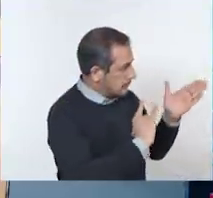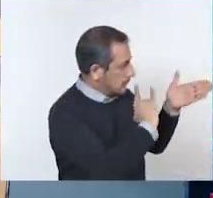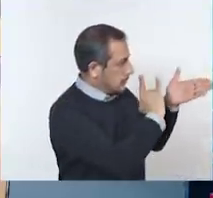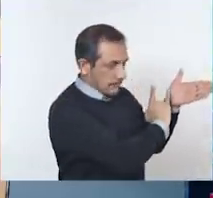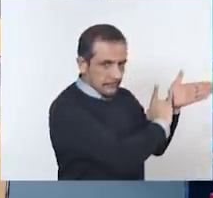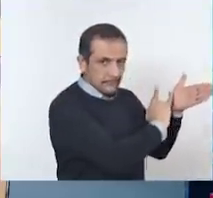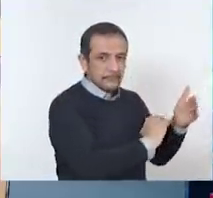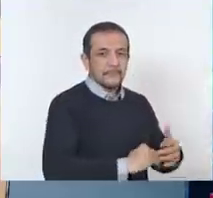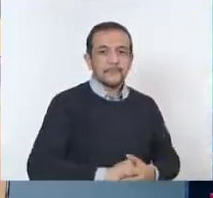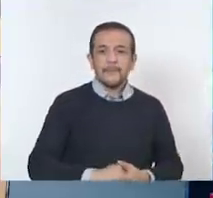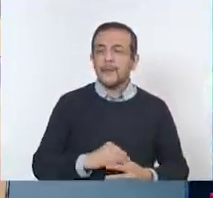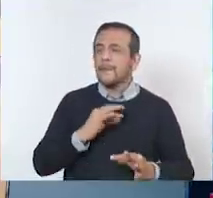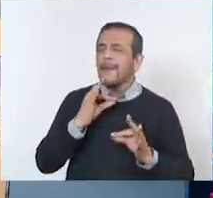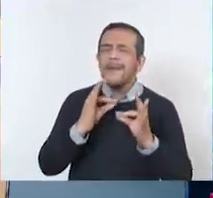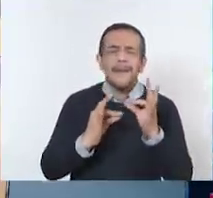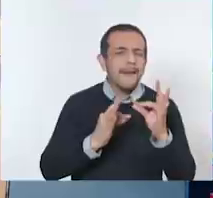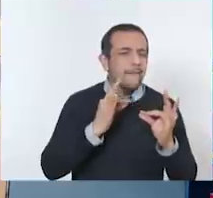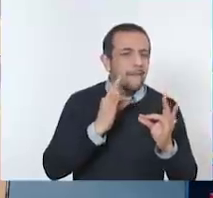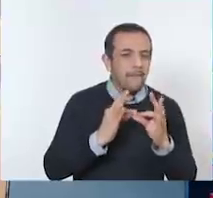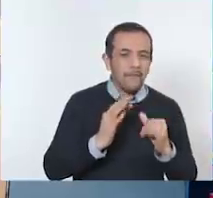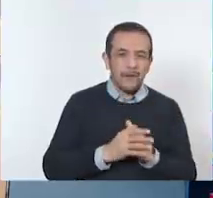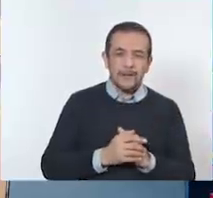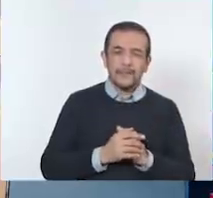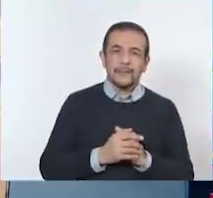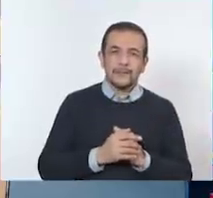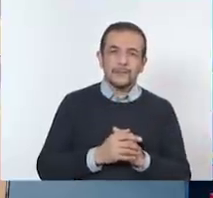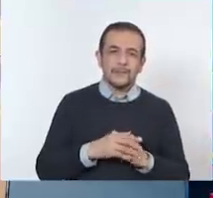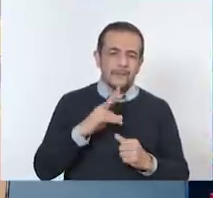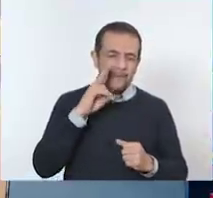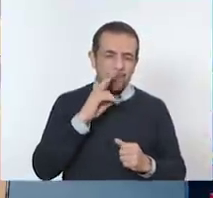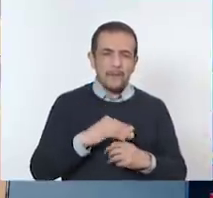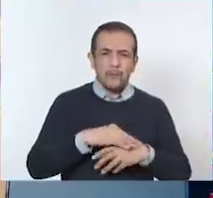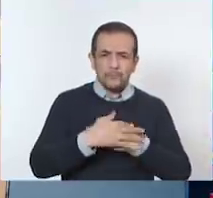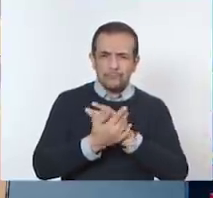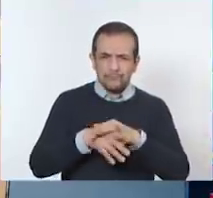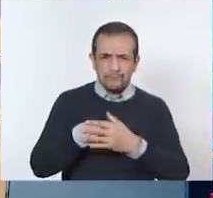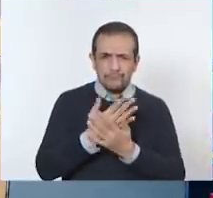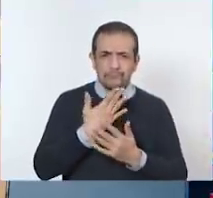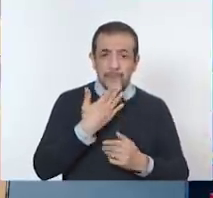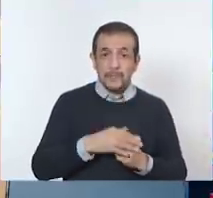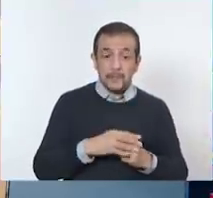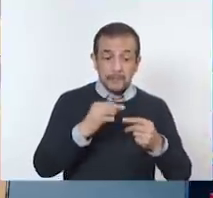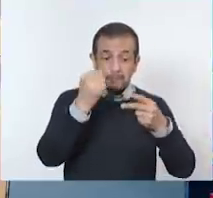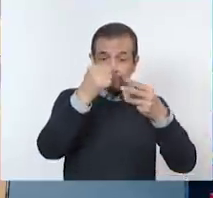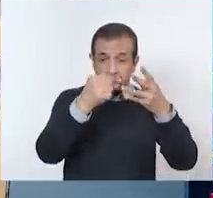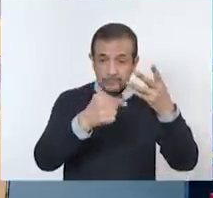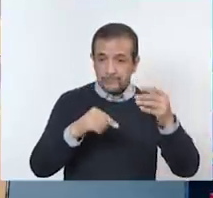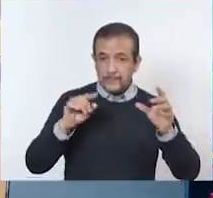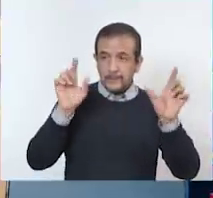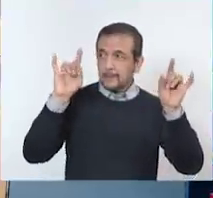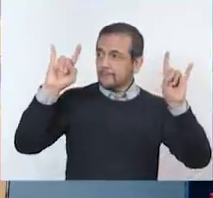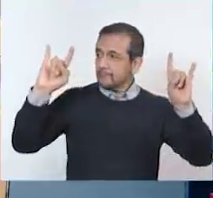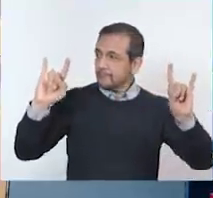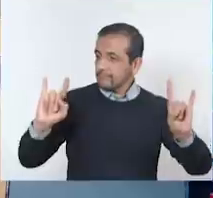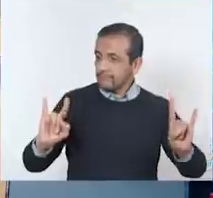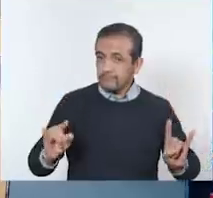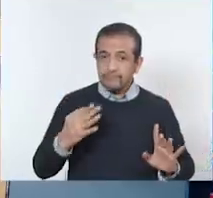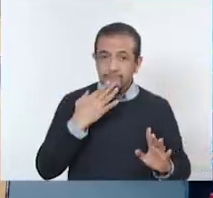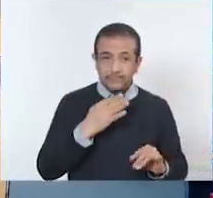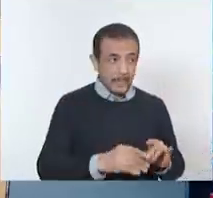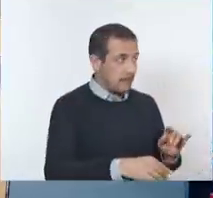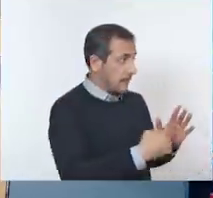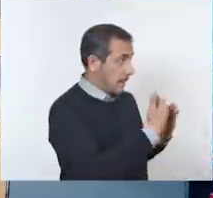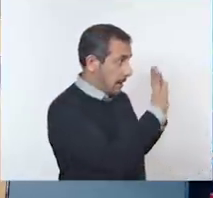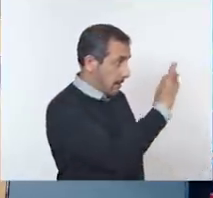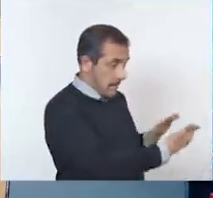vamos a poner... Perfecto. A Carlitos lavándose las manos. Y ya tenemos nuestras